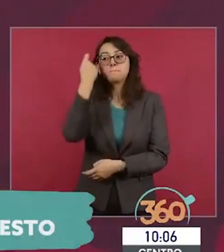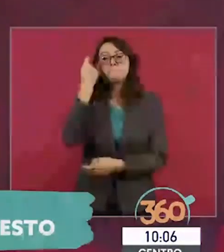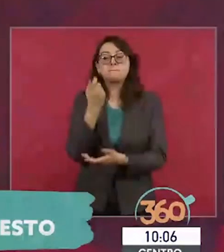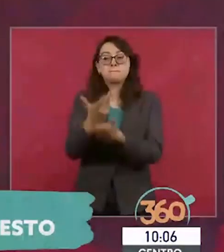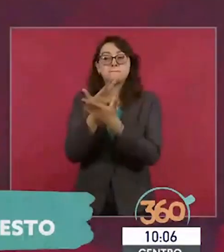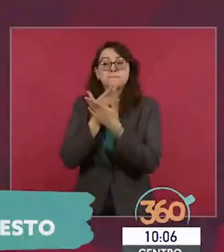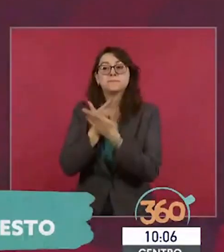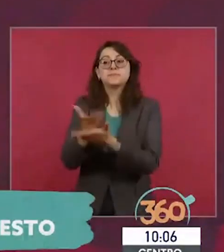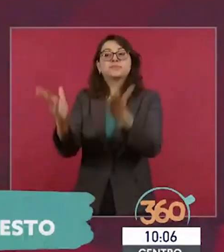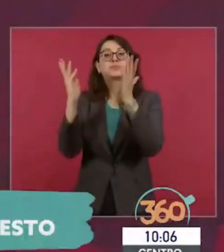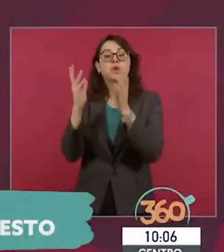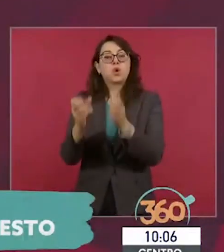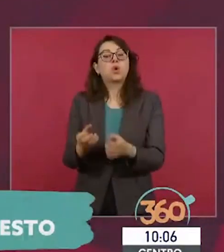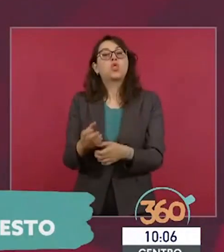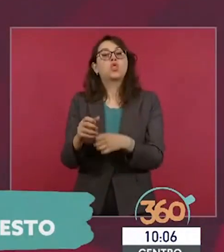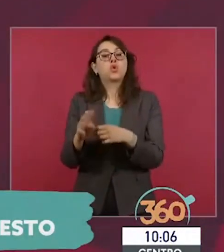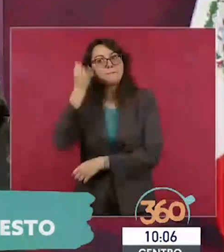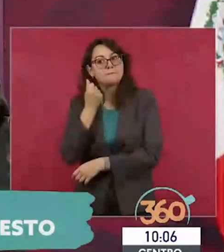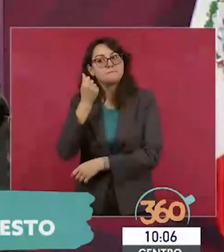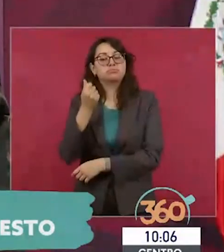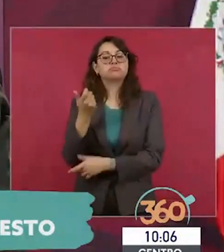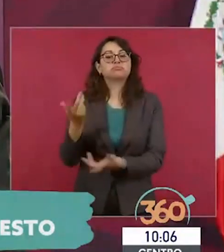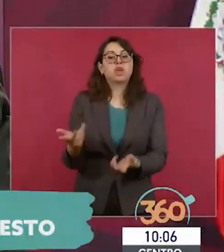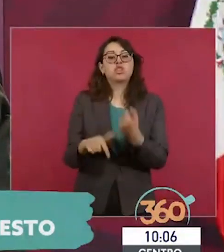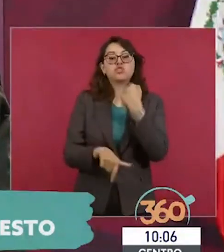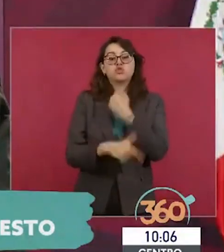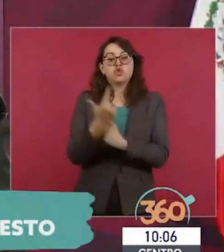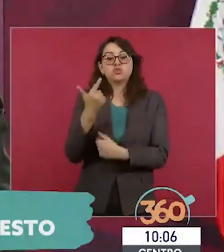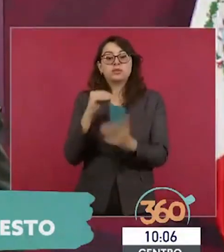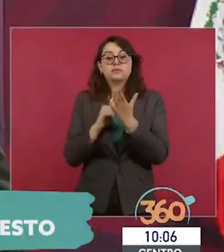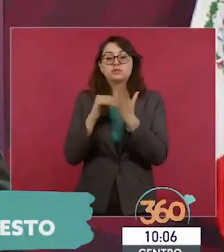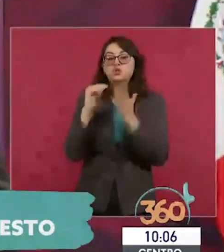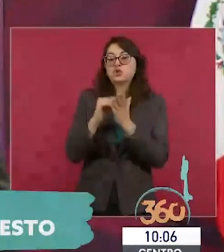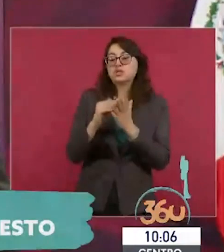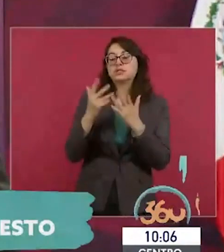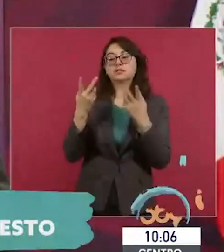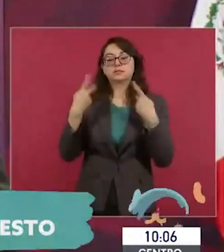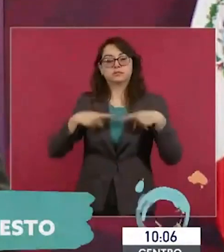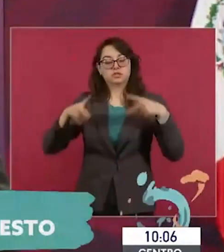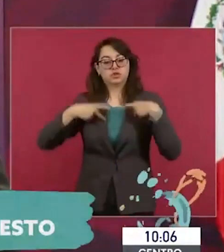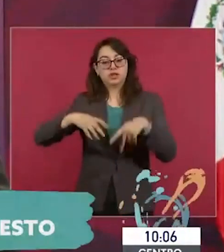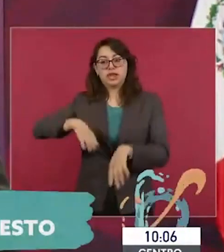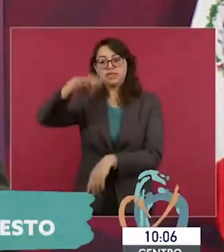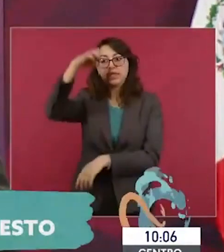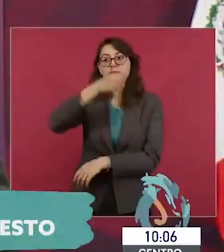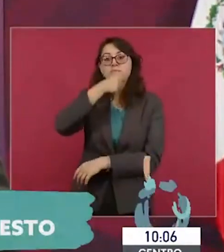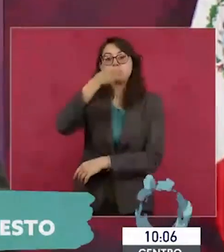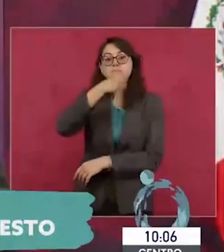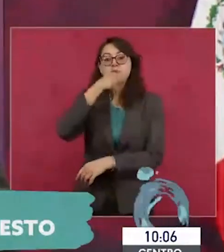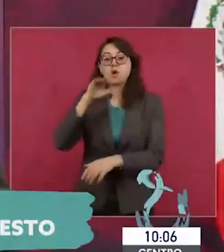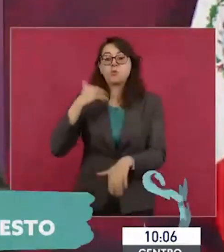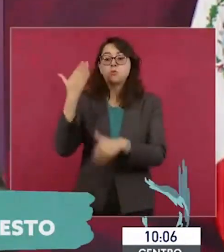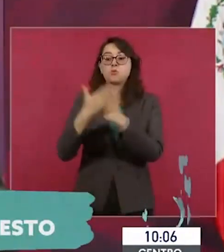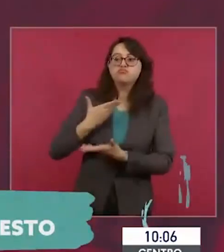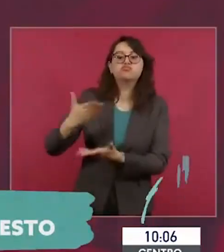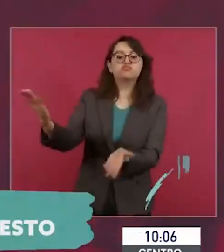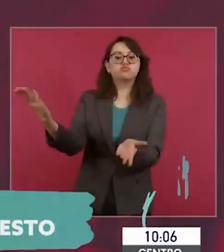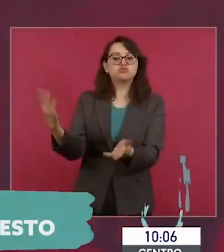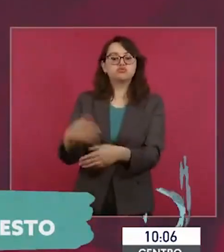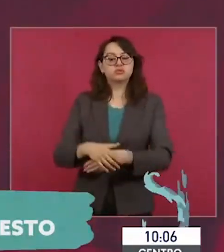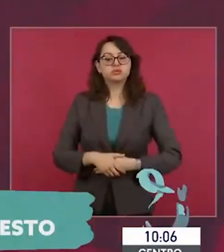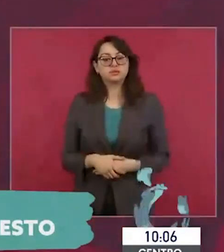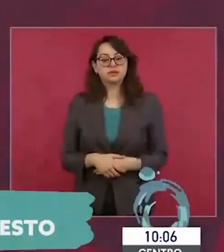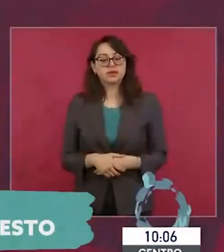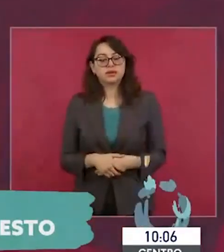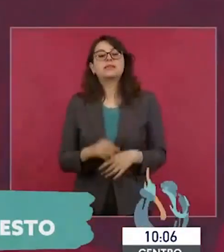a 12 millones de adultos mayores, con un aumento del 25%. A partir de enero